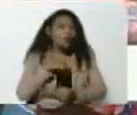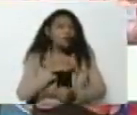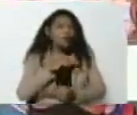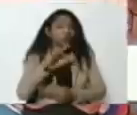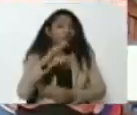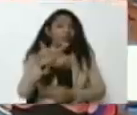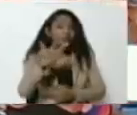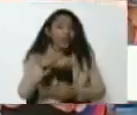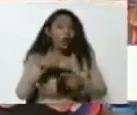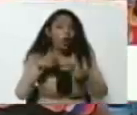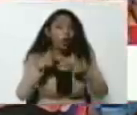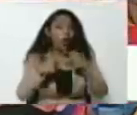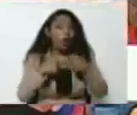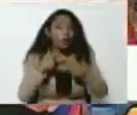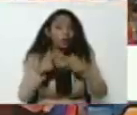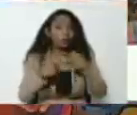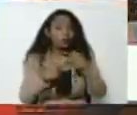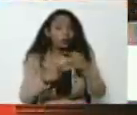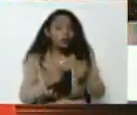tricolor.